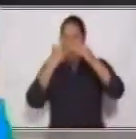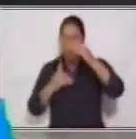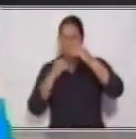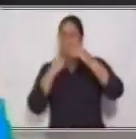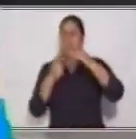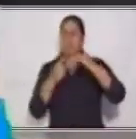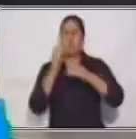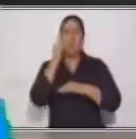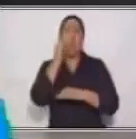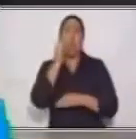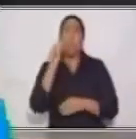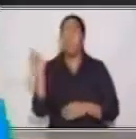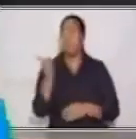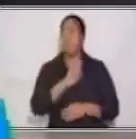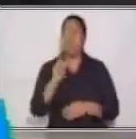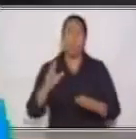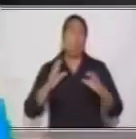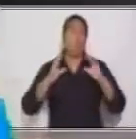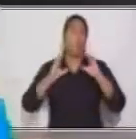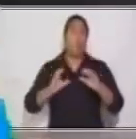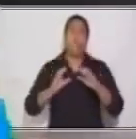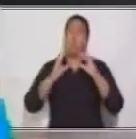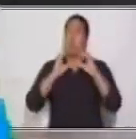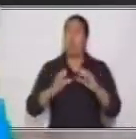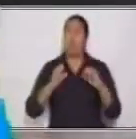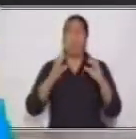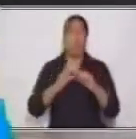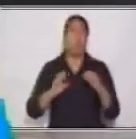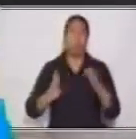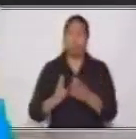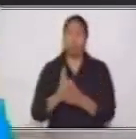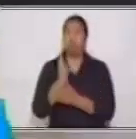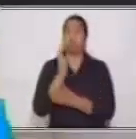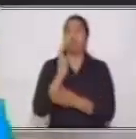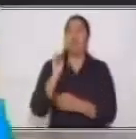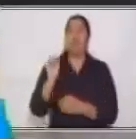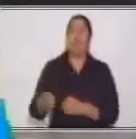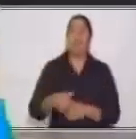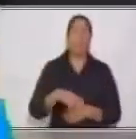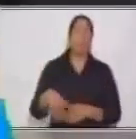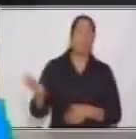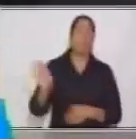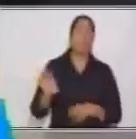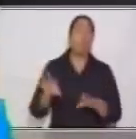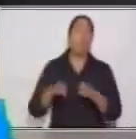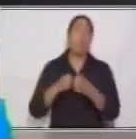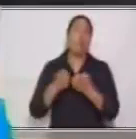Acá dice, no la cuidó. Las mazorcas se quedaron pequeñas.